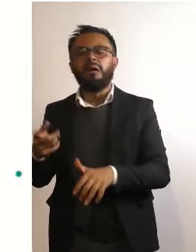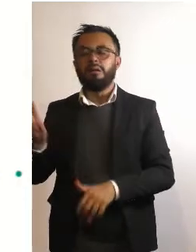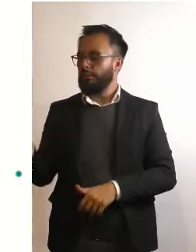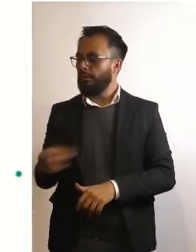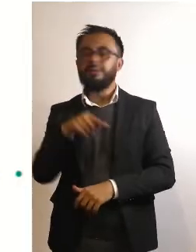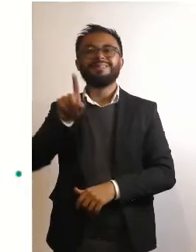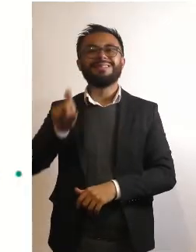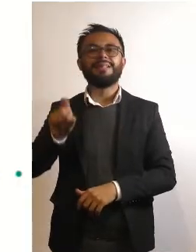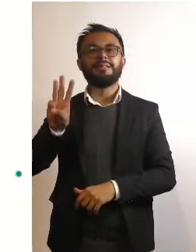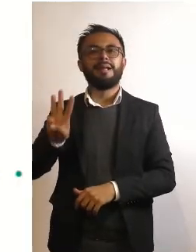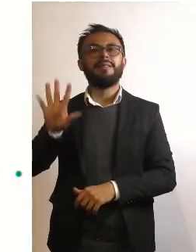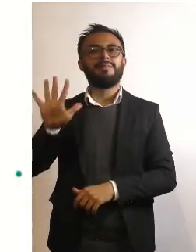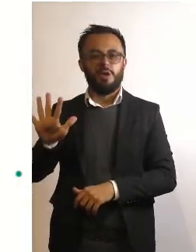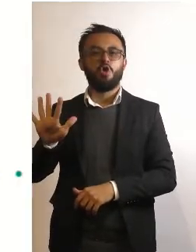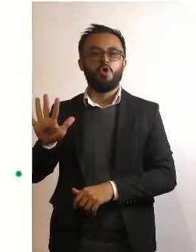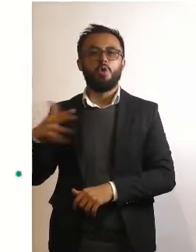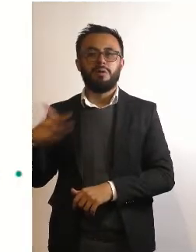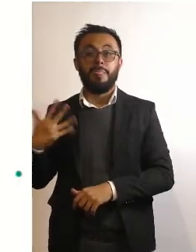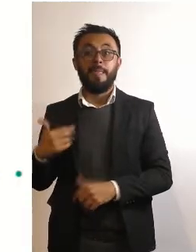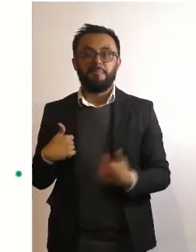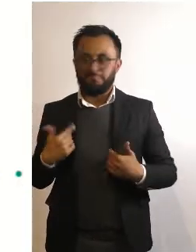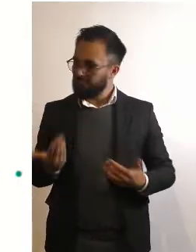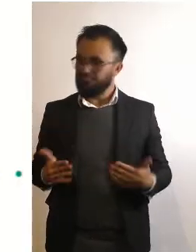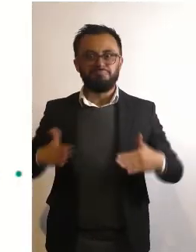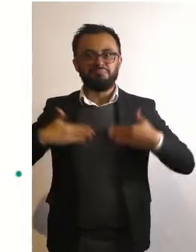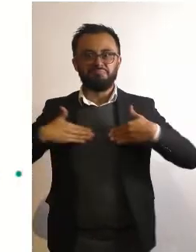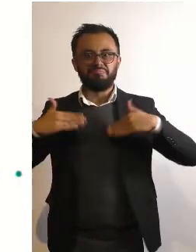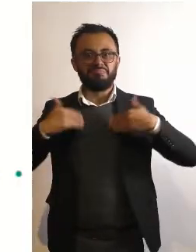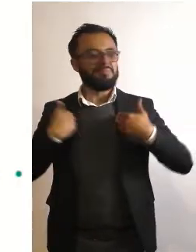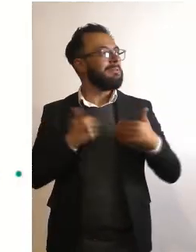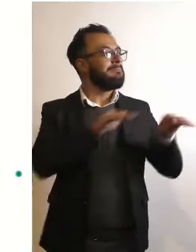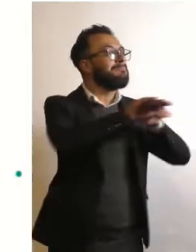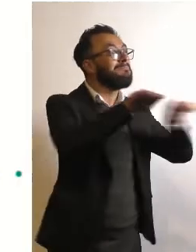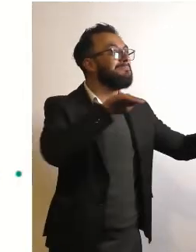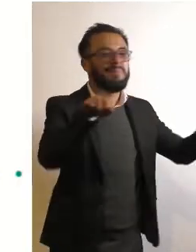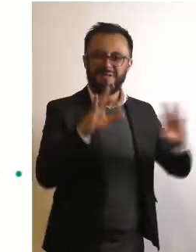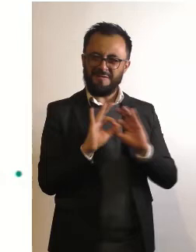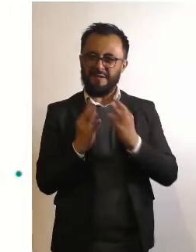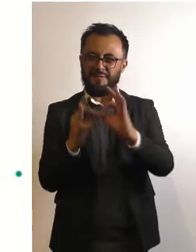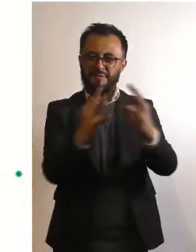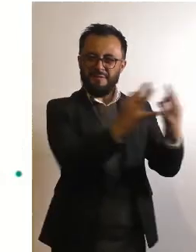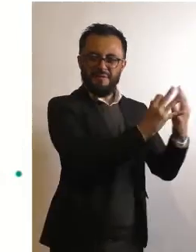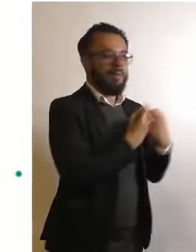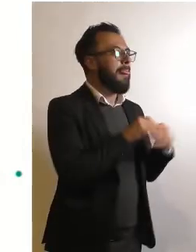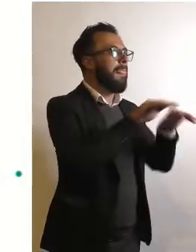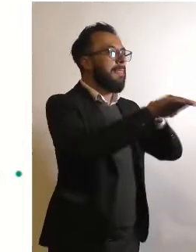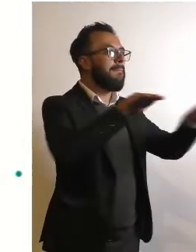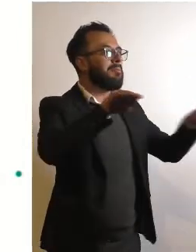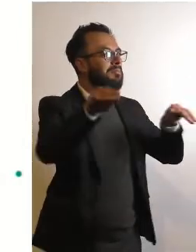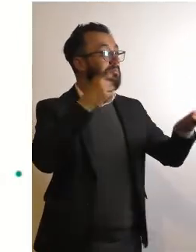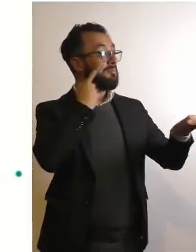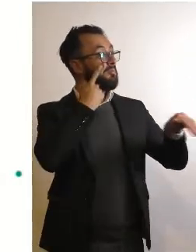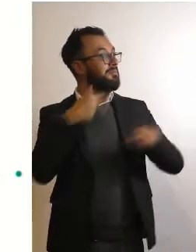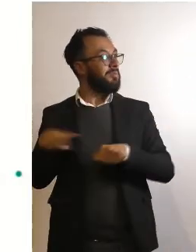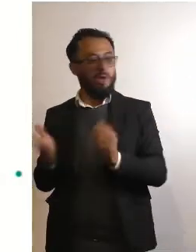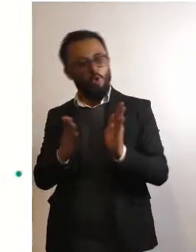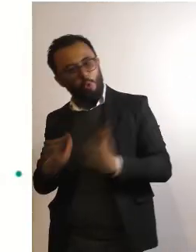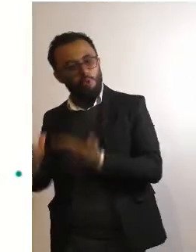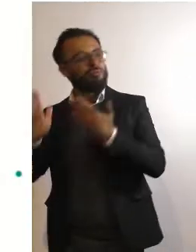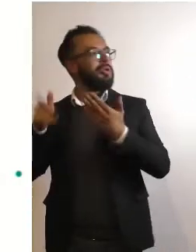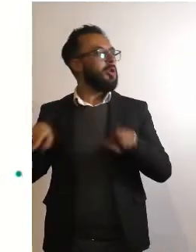a nuestras familias a que tengan estos cursos de